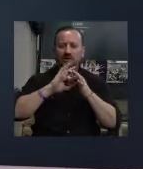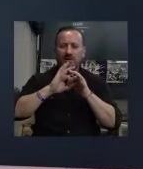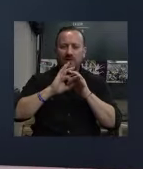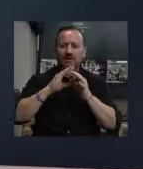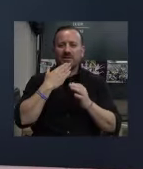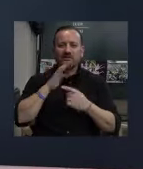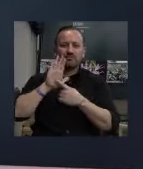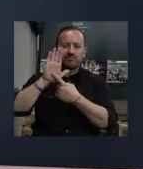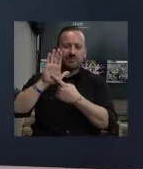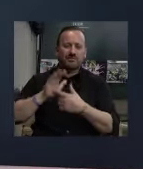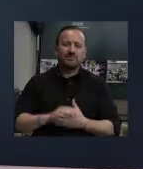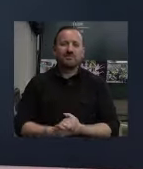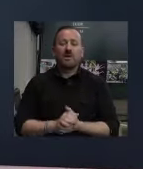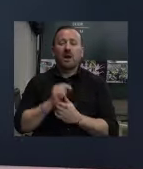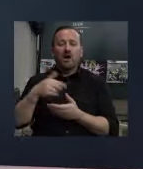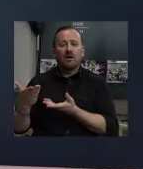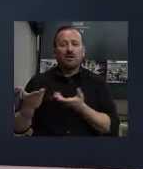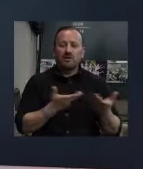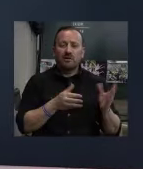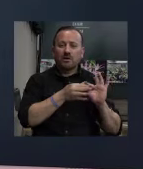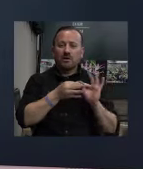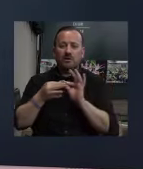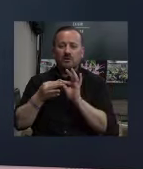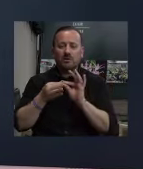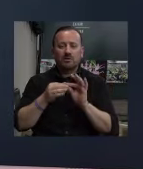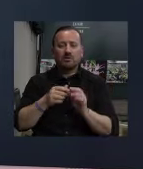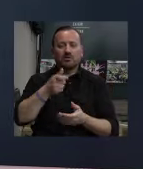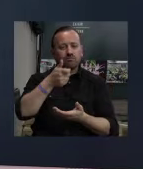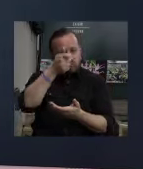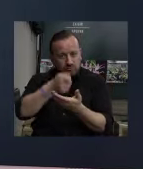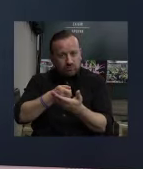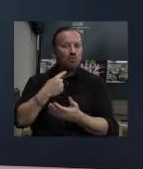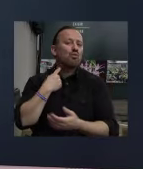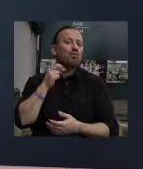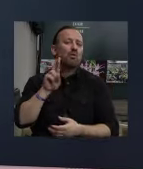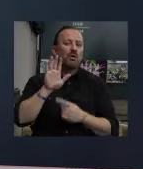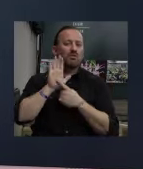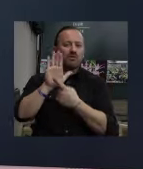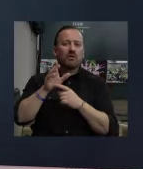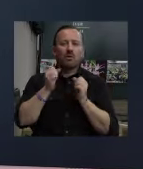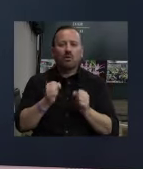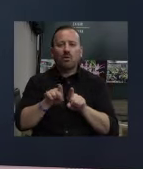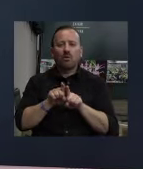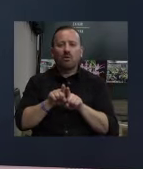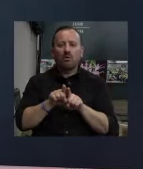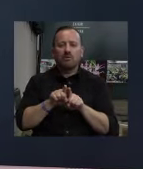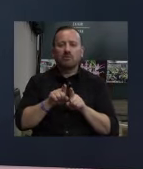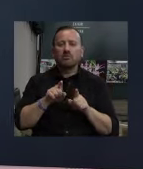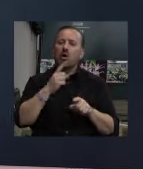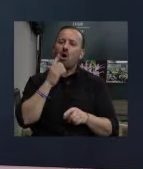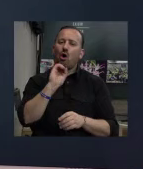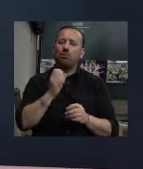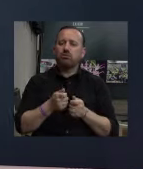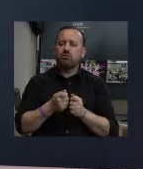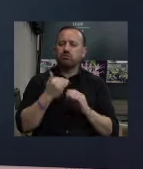su presentación los invitamos a continuación a escanear el QR que se está presentando para que puedan dejar su retroalimentación